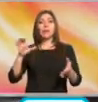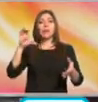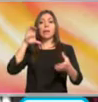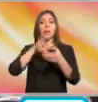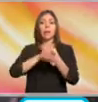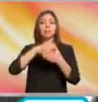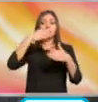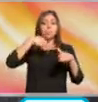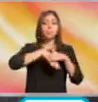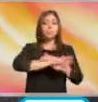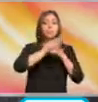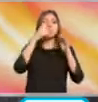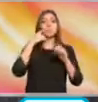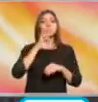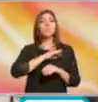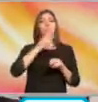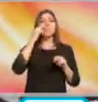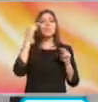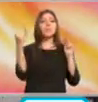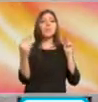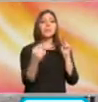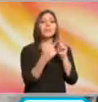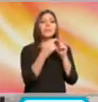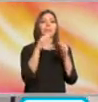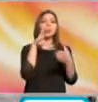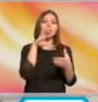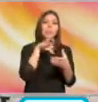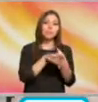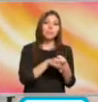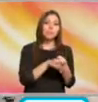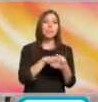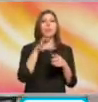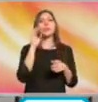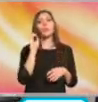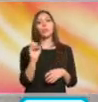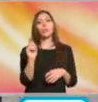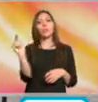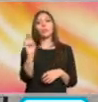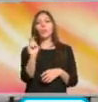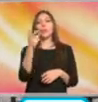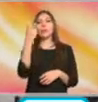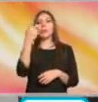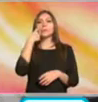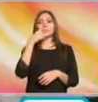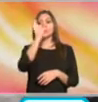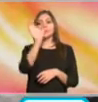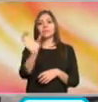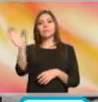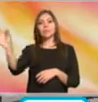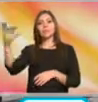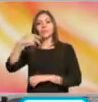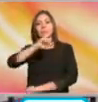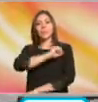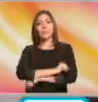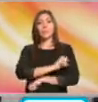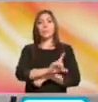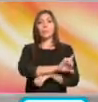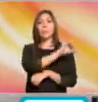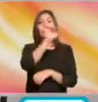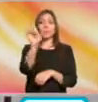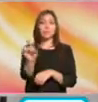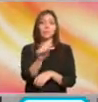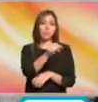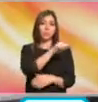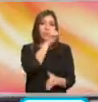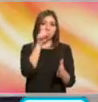recluido vieran aquí a sus esposos o a los novios. Sí, tío Alberto. Claro que después este lugar, en